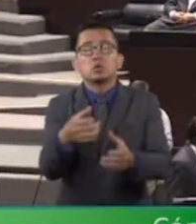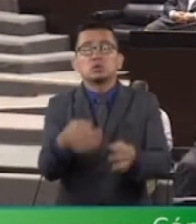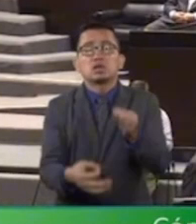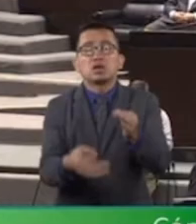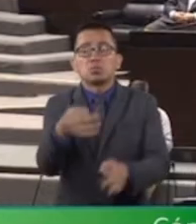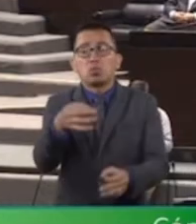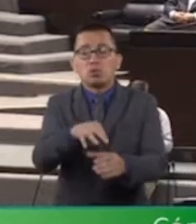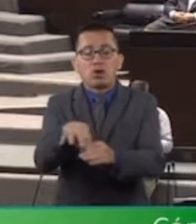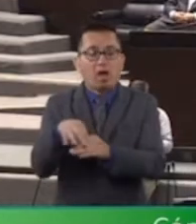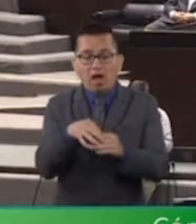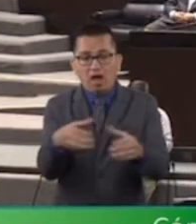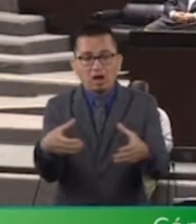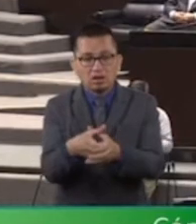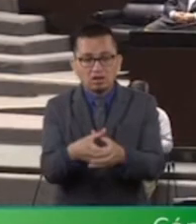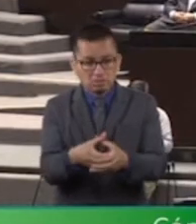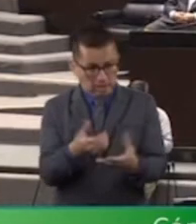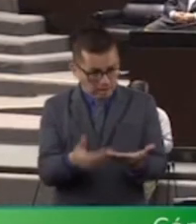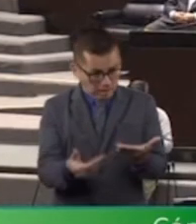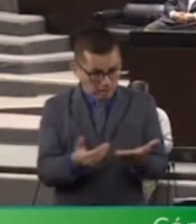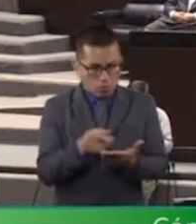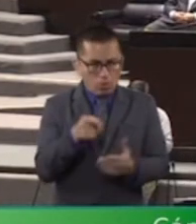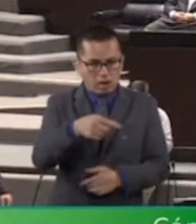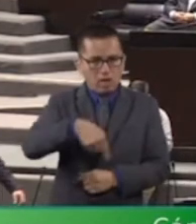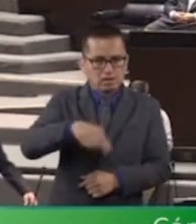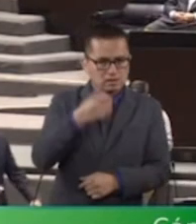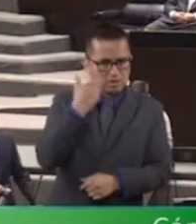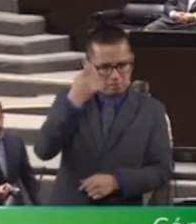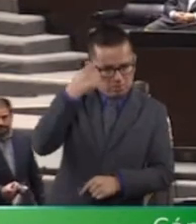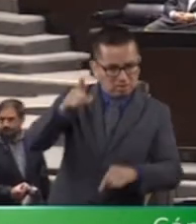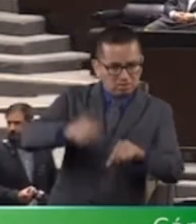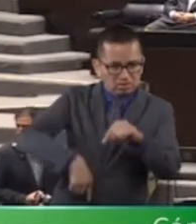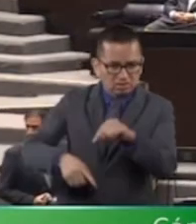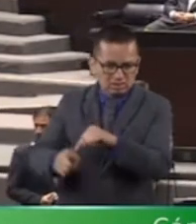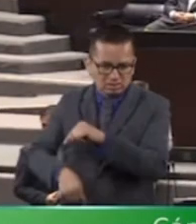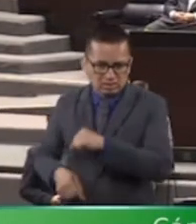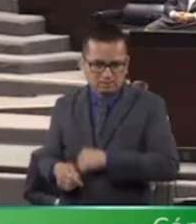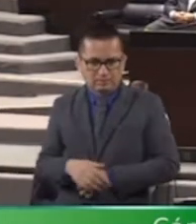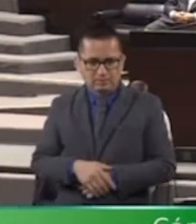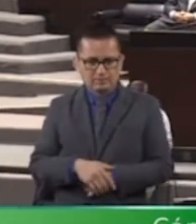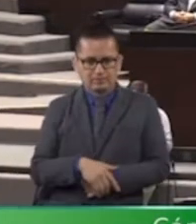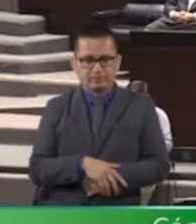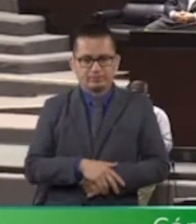que ahora les andan afilando el hacha. Pero,